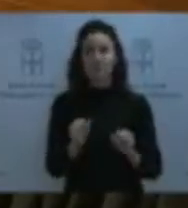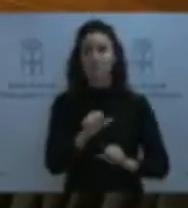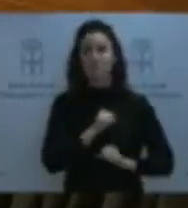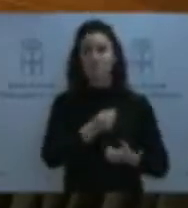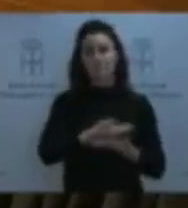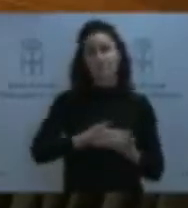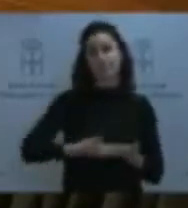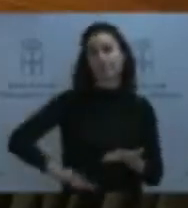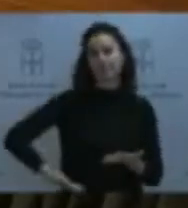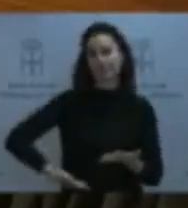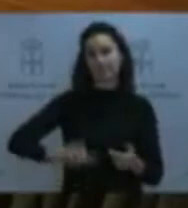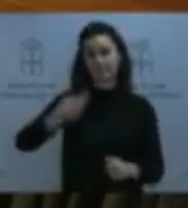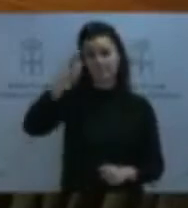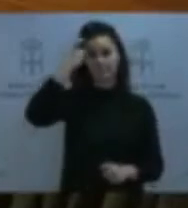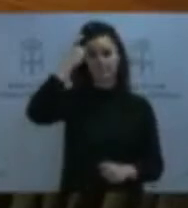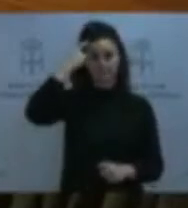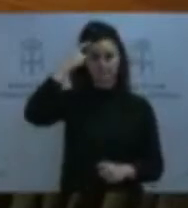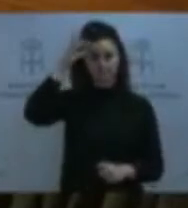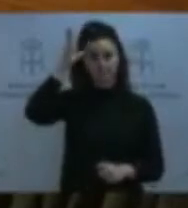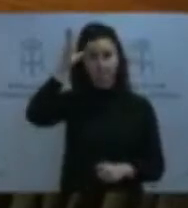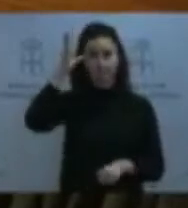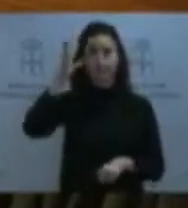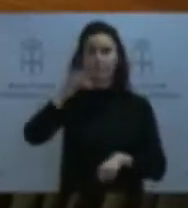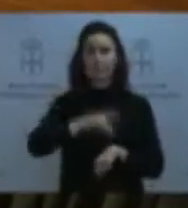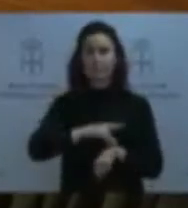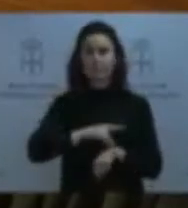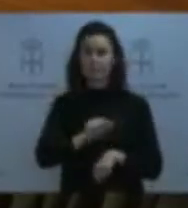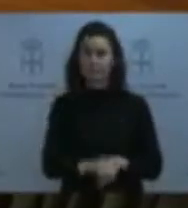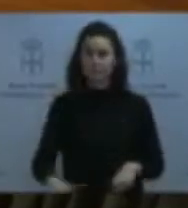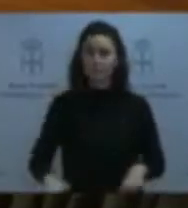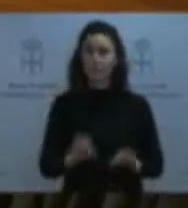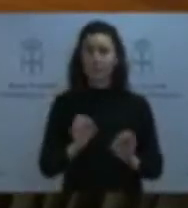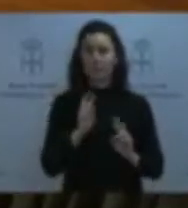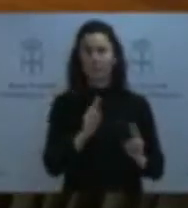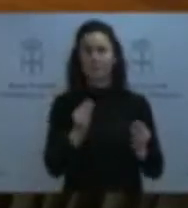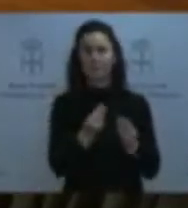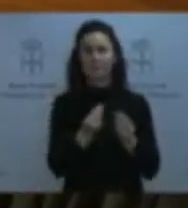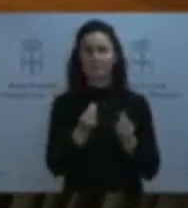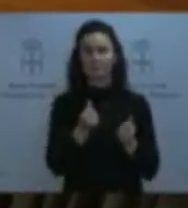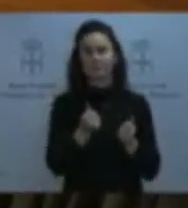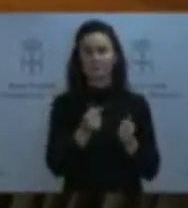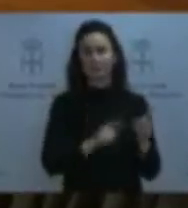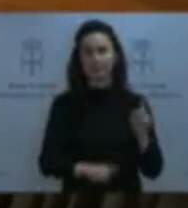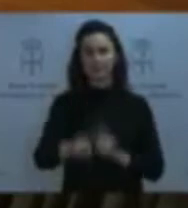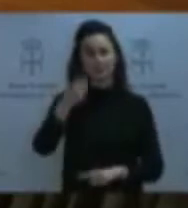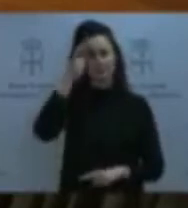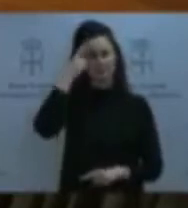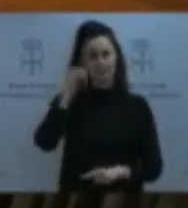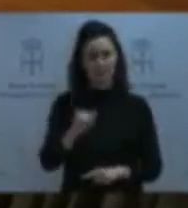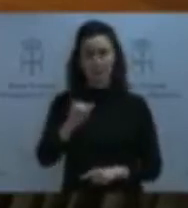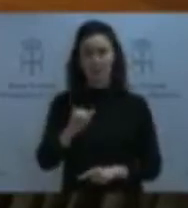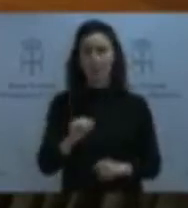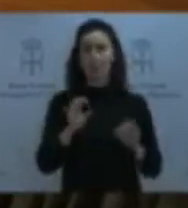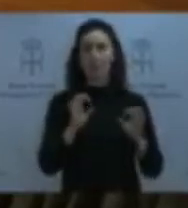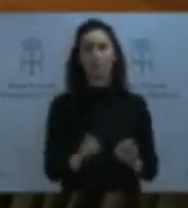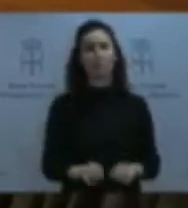en pacientes con sospecha de alteraciones neurológicas, supera con creces el límite de lo prudencialmente razonable en